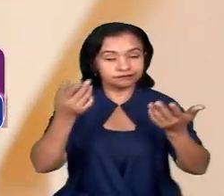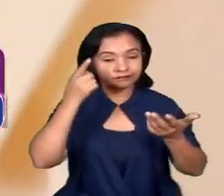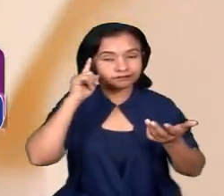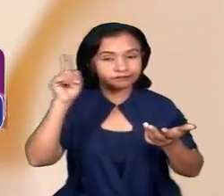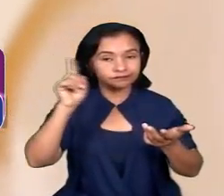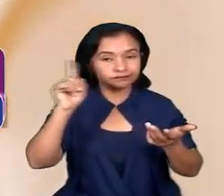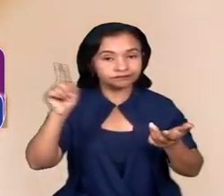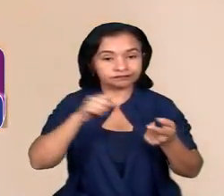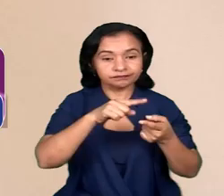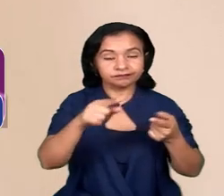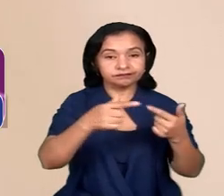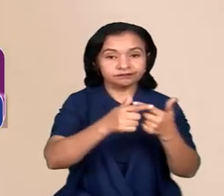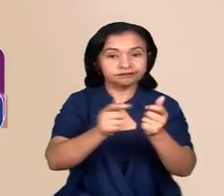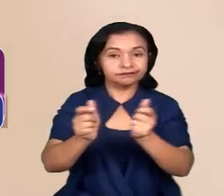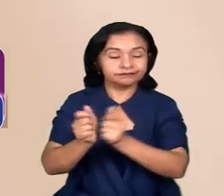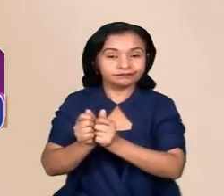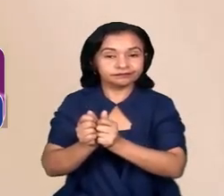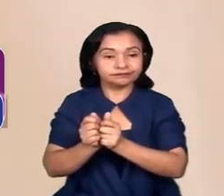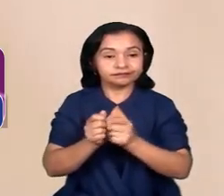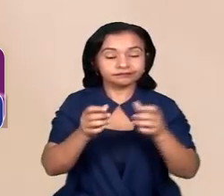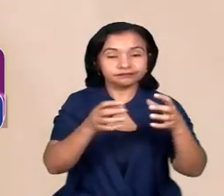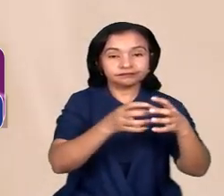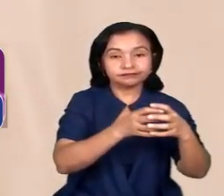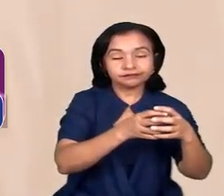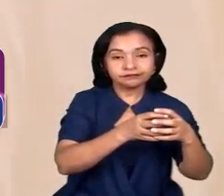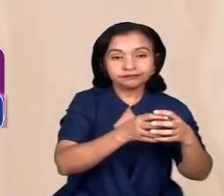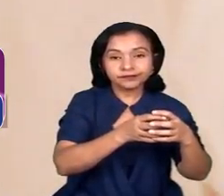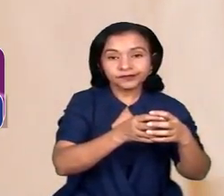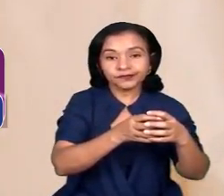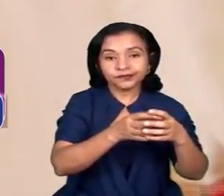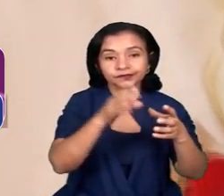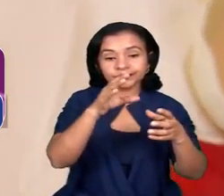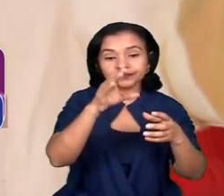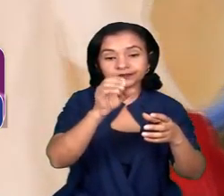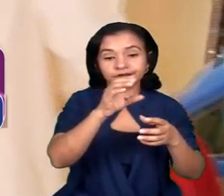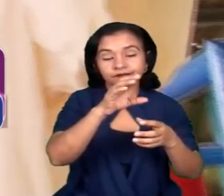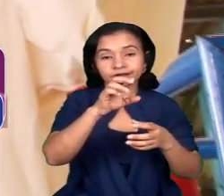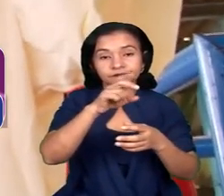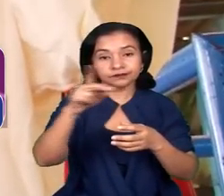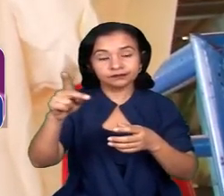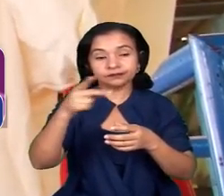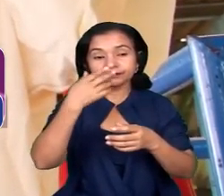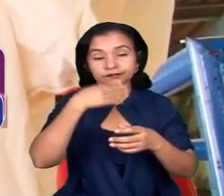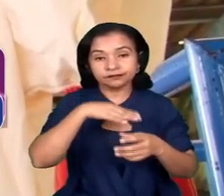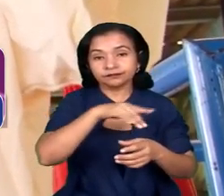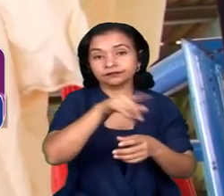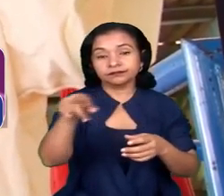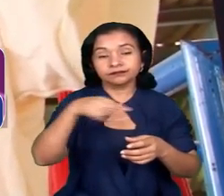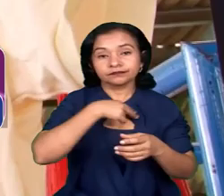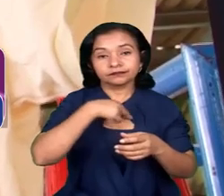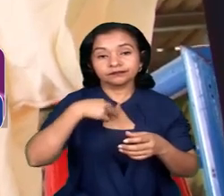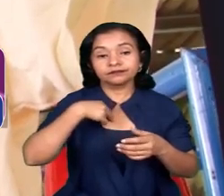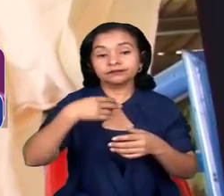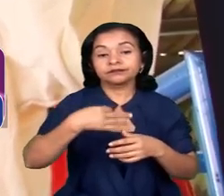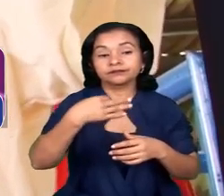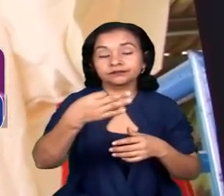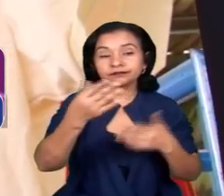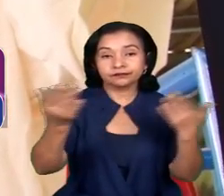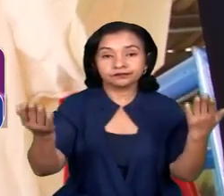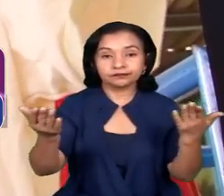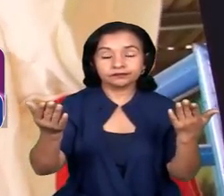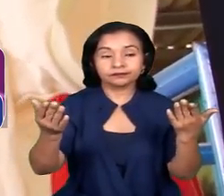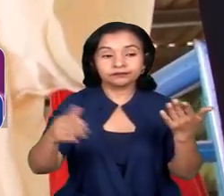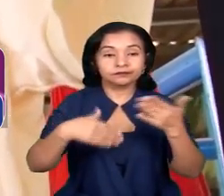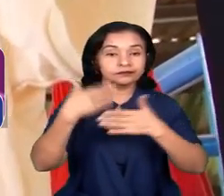los empresarios pequeños que estén en el COSET, que les están haciendo daño, que qué van a hacer. Pero al